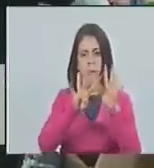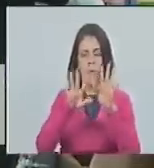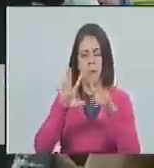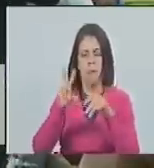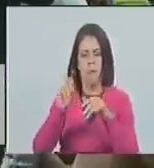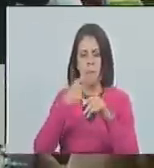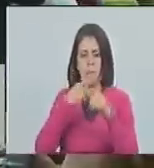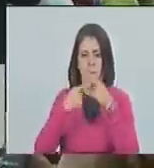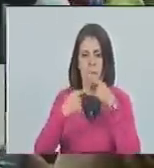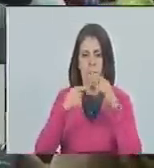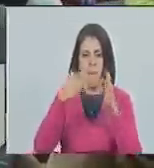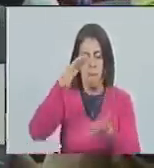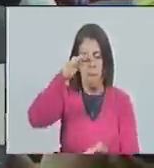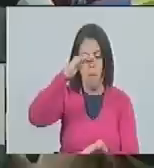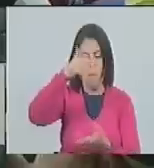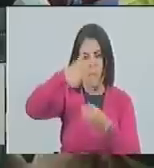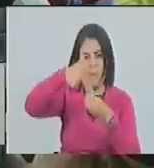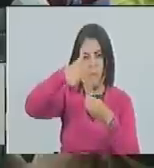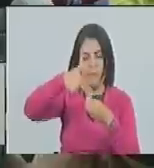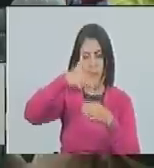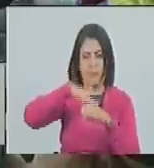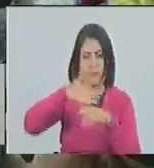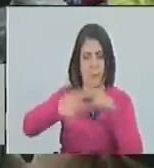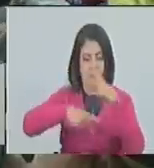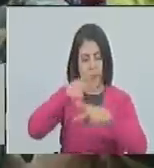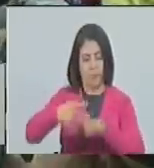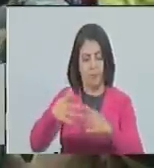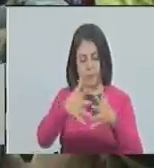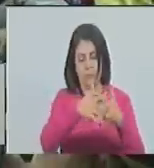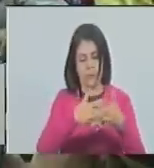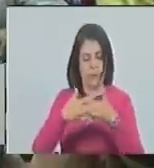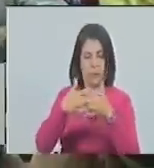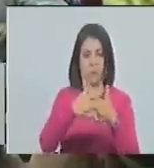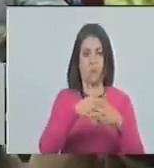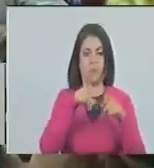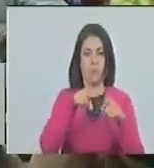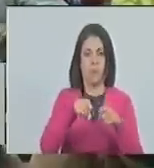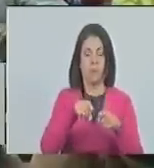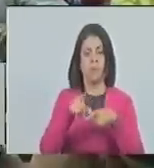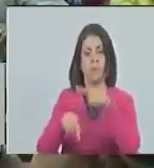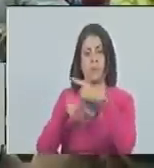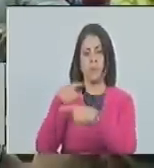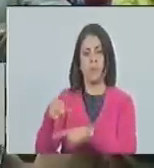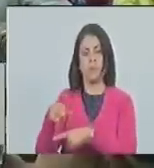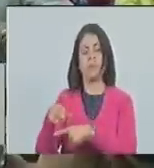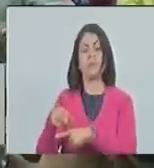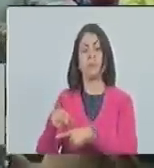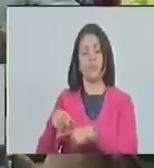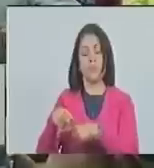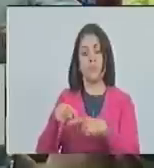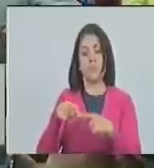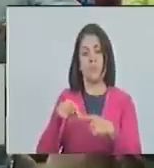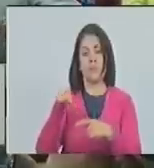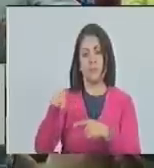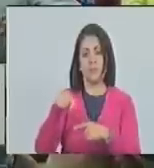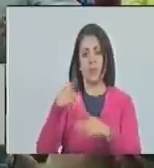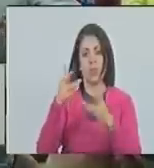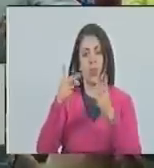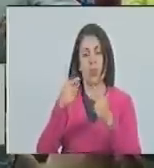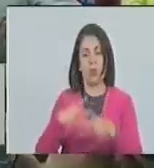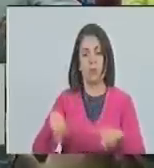1930, un barril de petróleo producido en los Estados Unidos y colocado en su costa atlántica